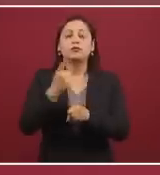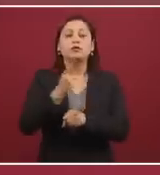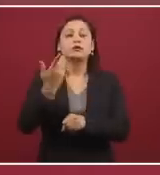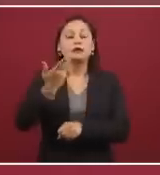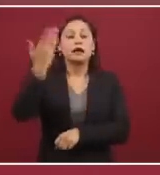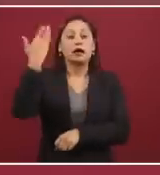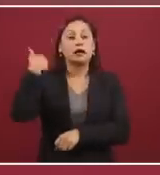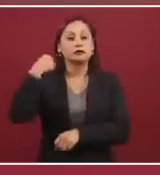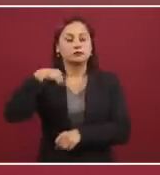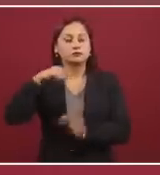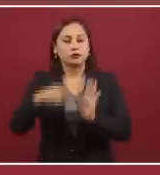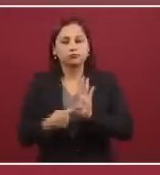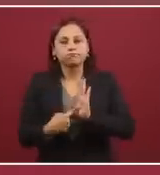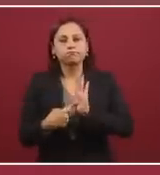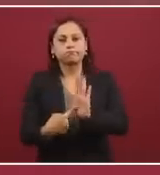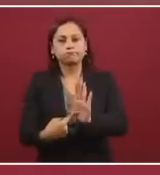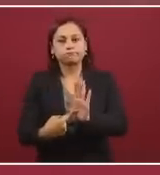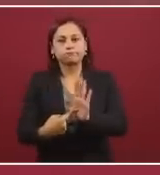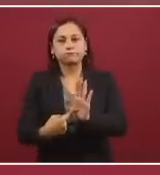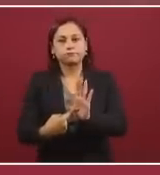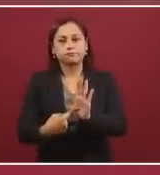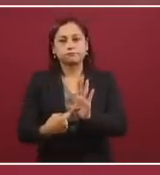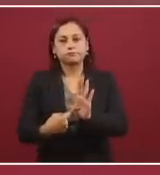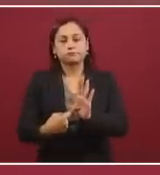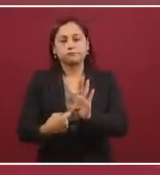bien que hasta